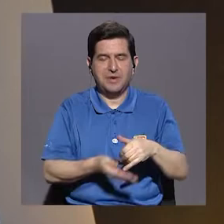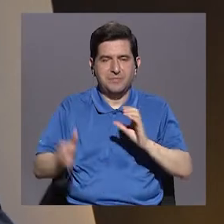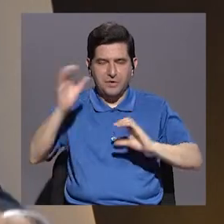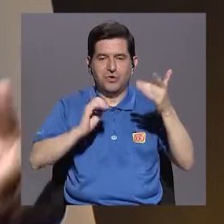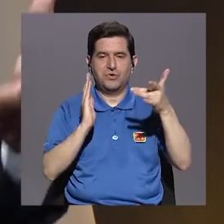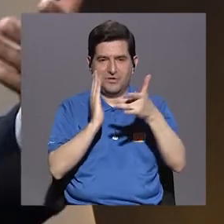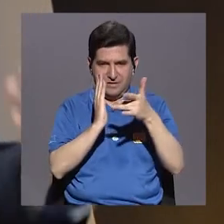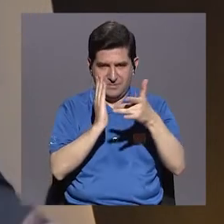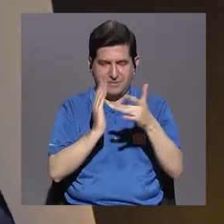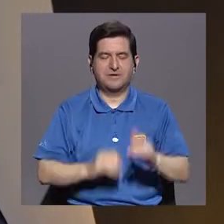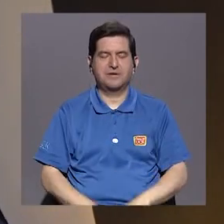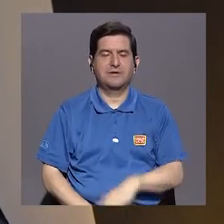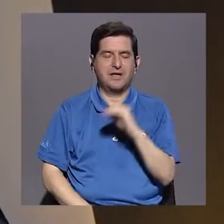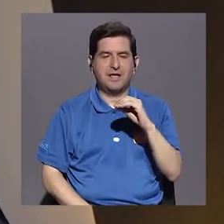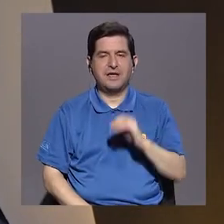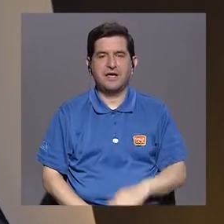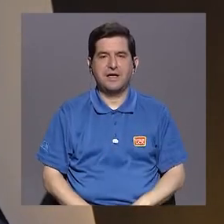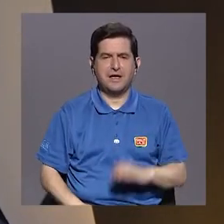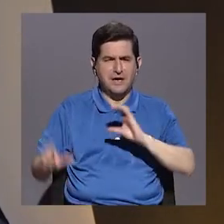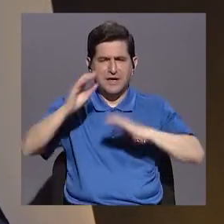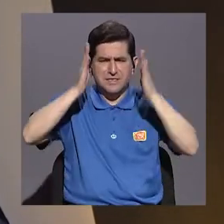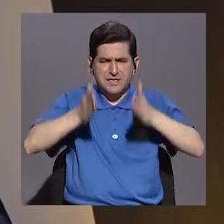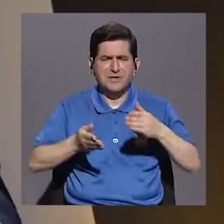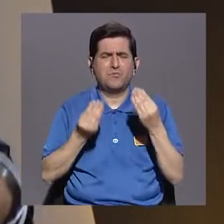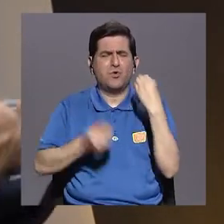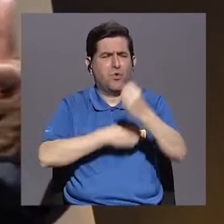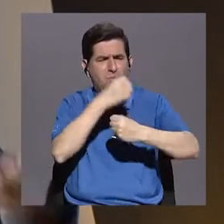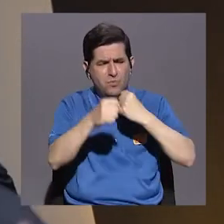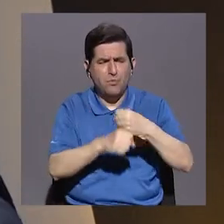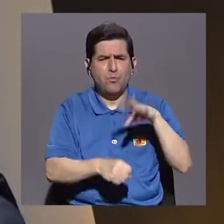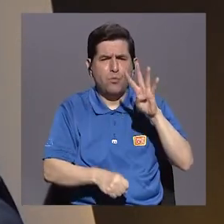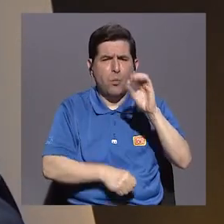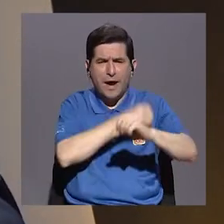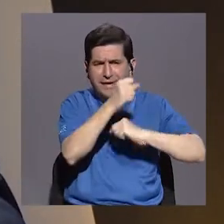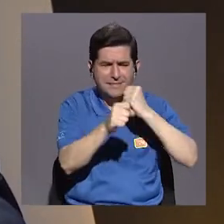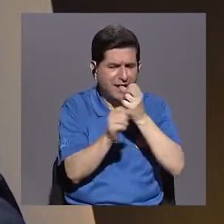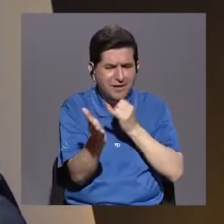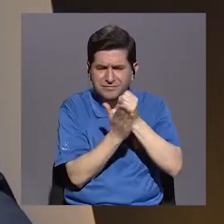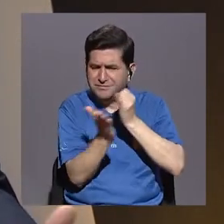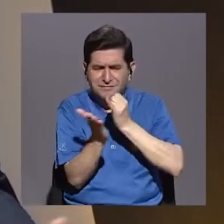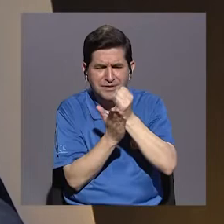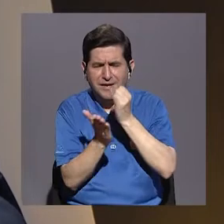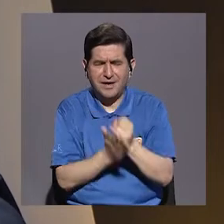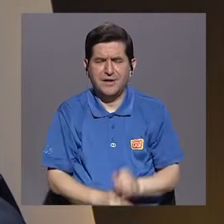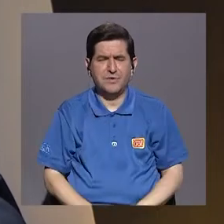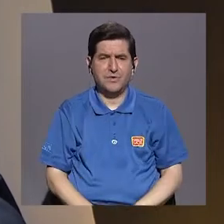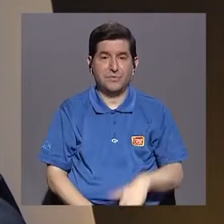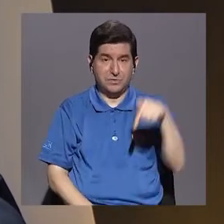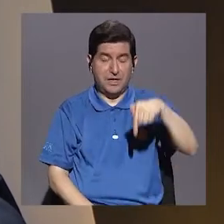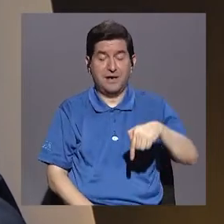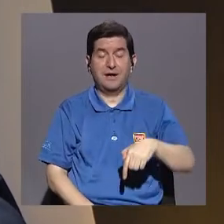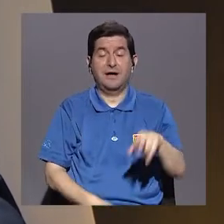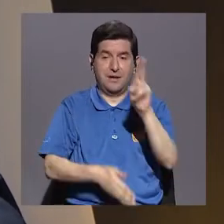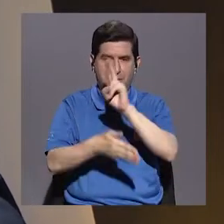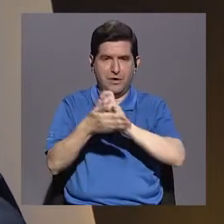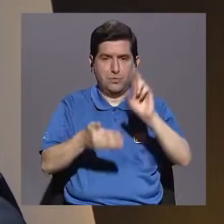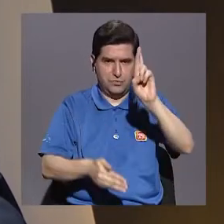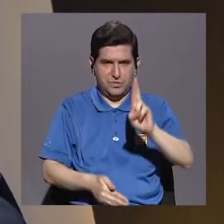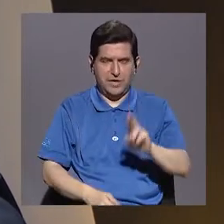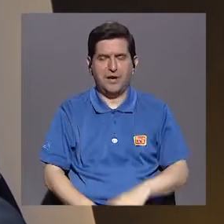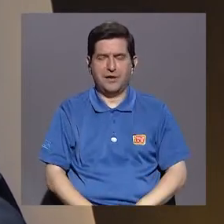y también este científico de muchos años de ver a 40 años de investigación y una utilidad aquí en la universidad de costa rica